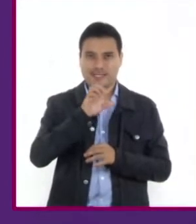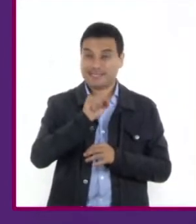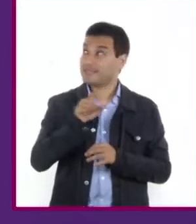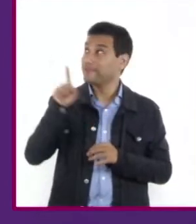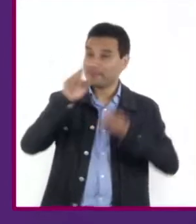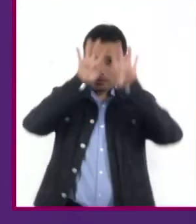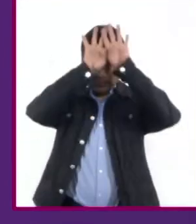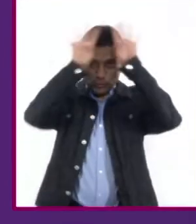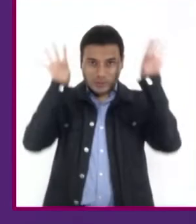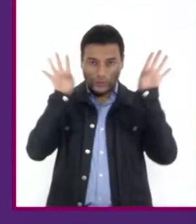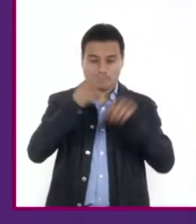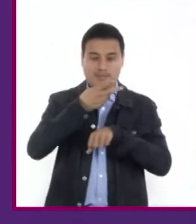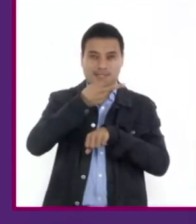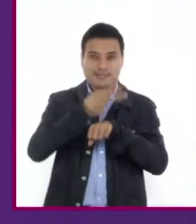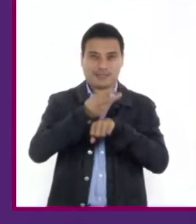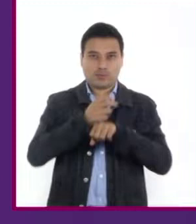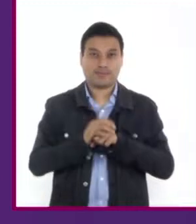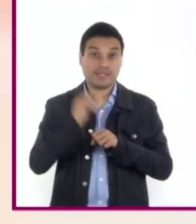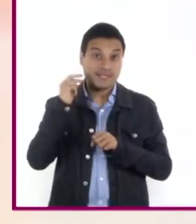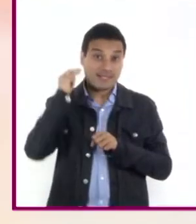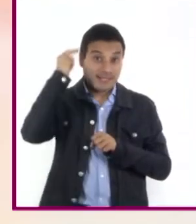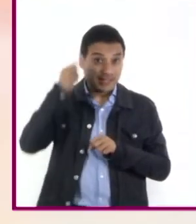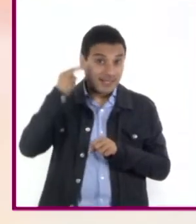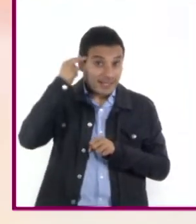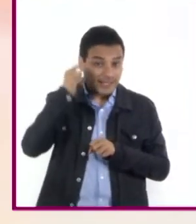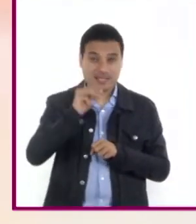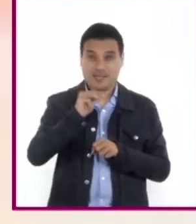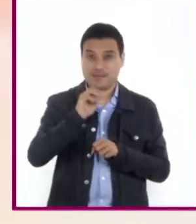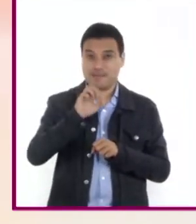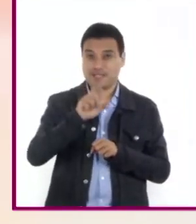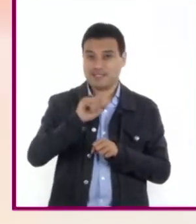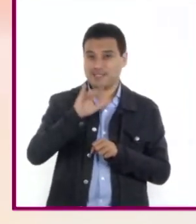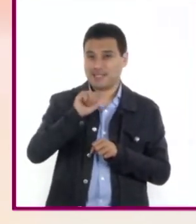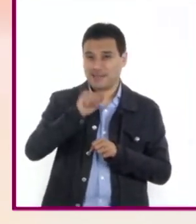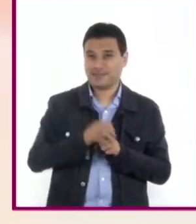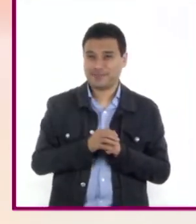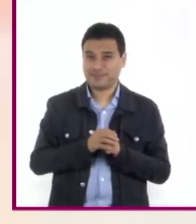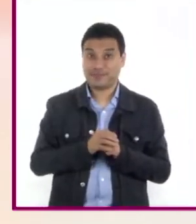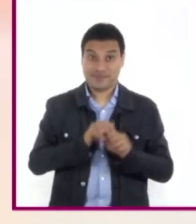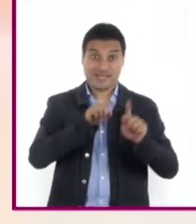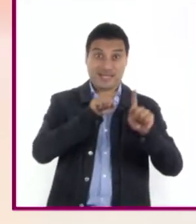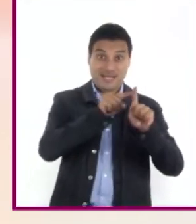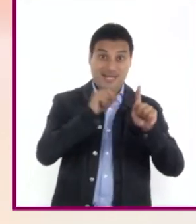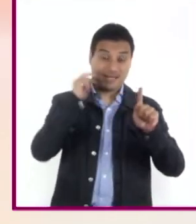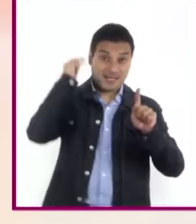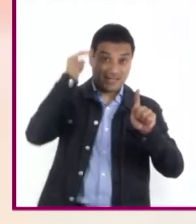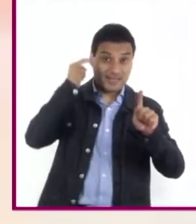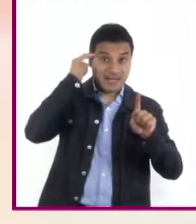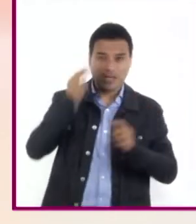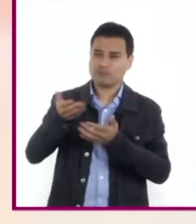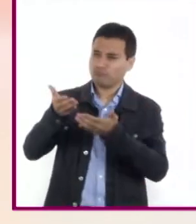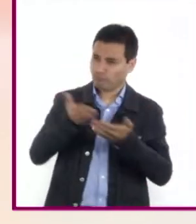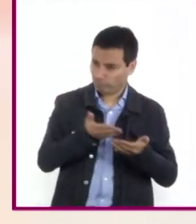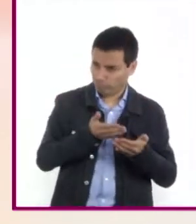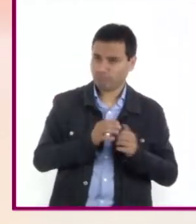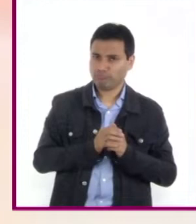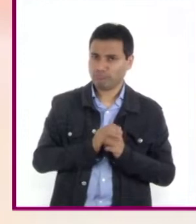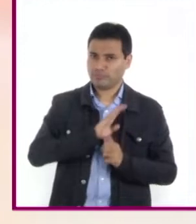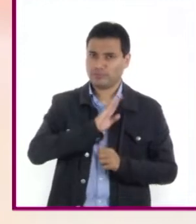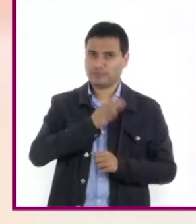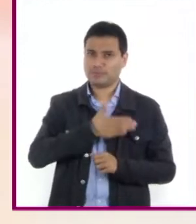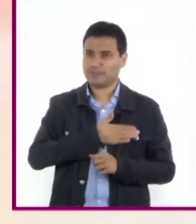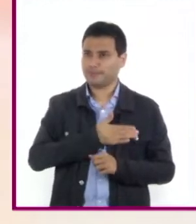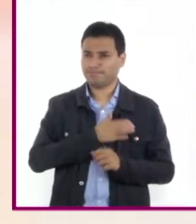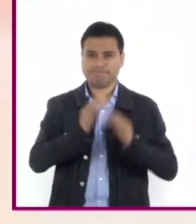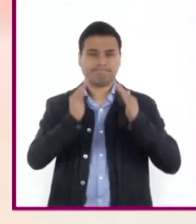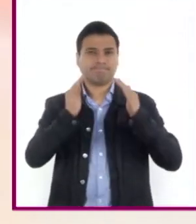II. El tlatoani mexica recibió amablemente al explorador español y le dio alojamiento